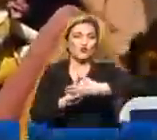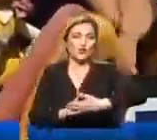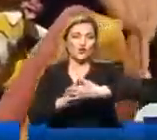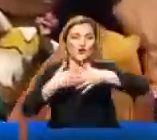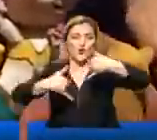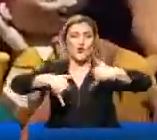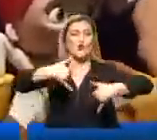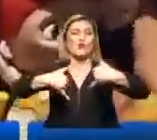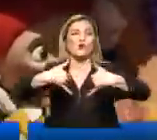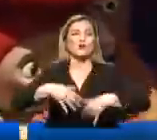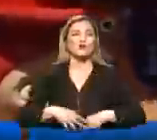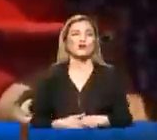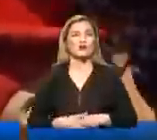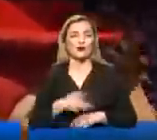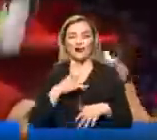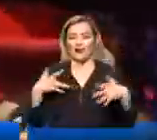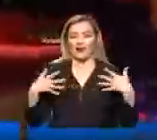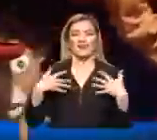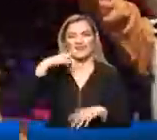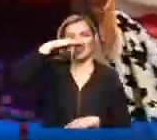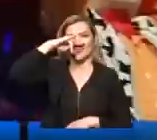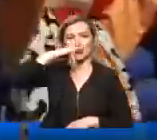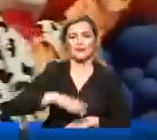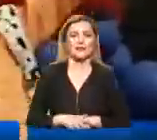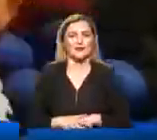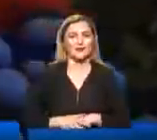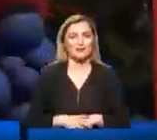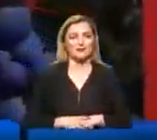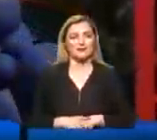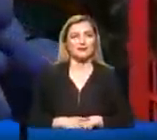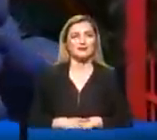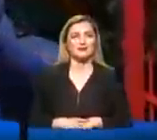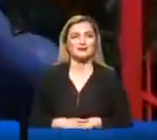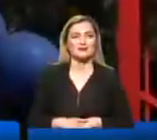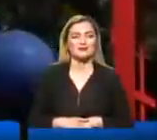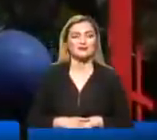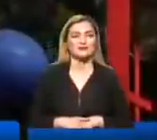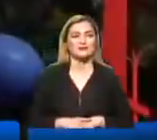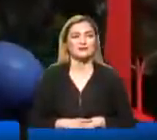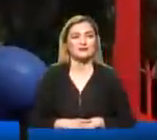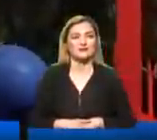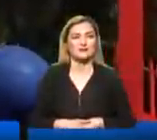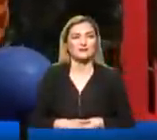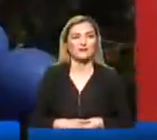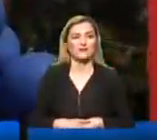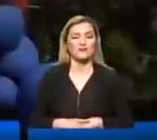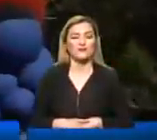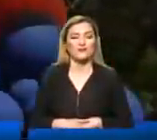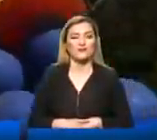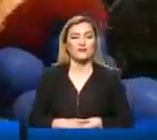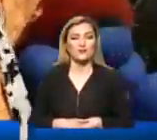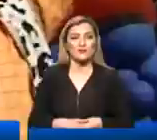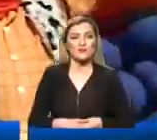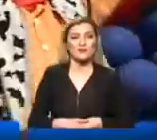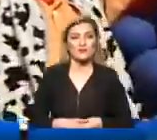dar alegría en su día a estos dos más pequeñitos de casa que se encuentran aquí en el Hospital Vaca Ortiz. Estamos